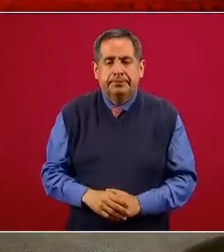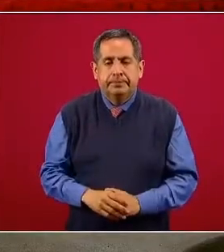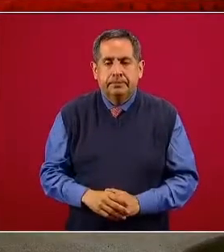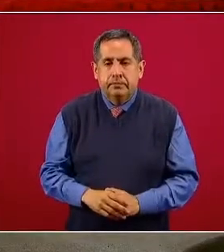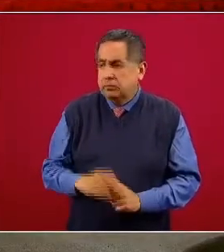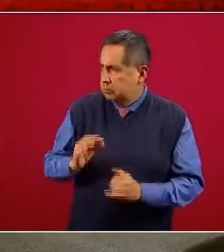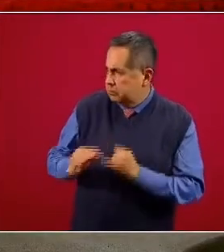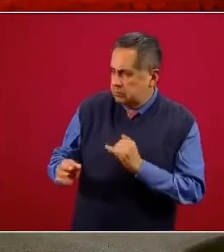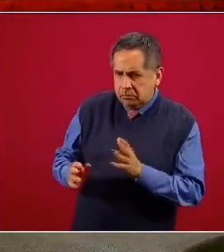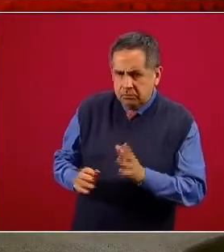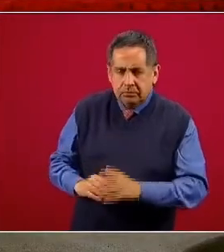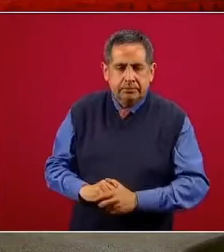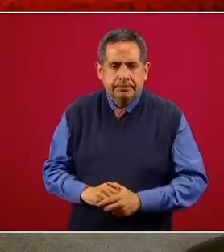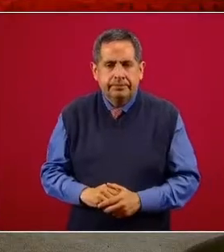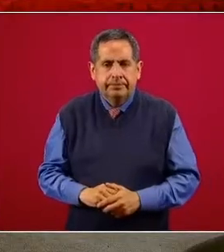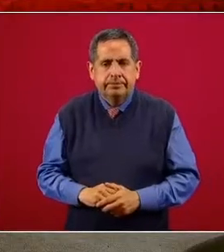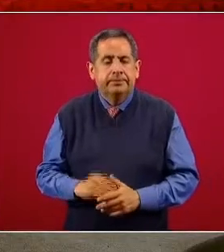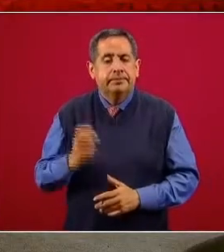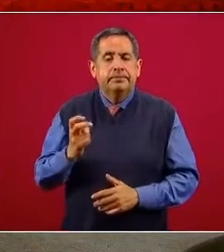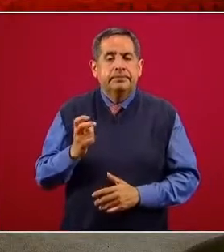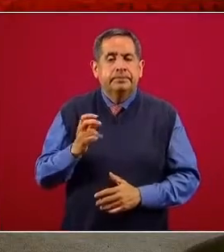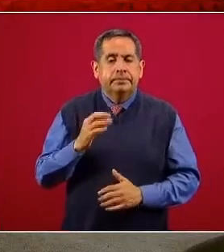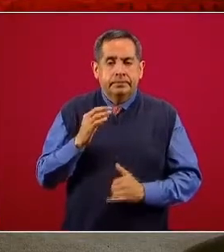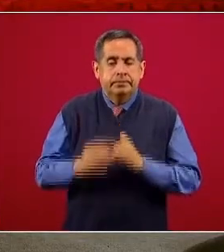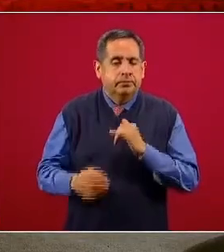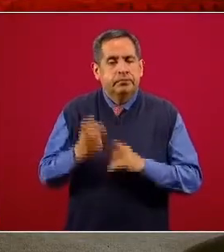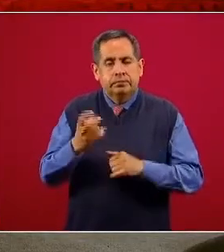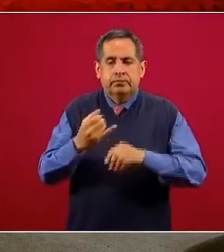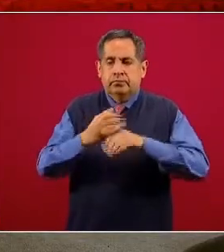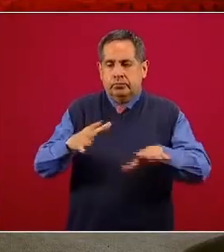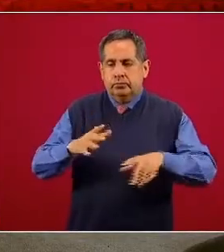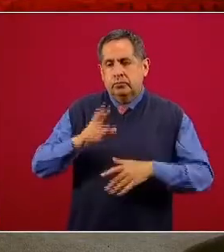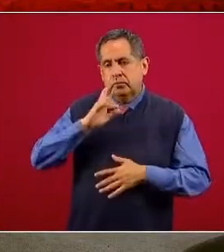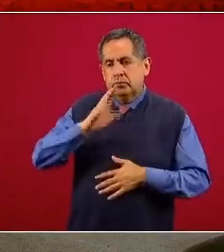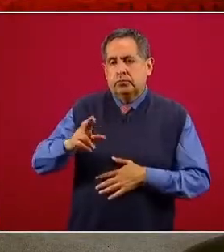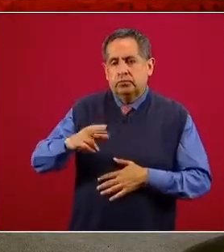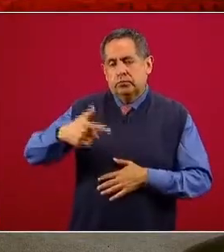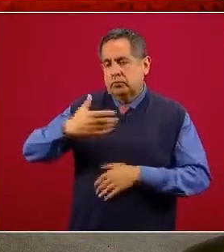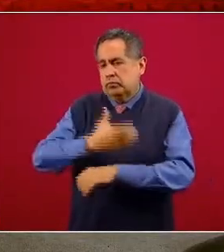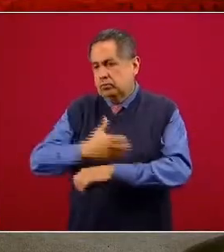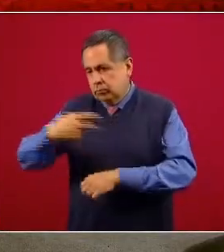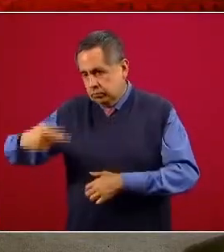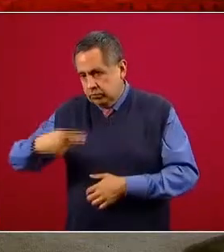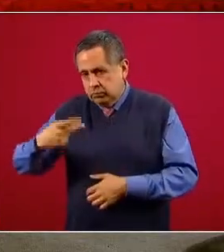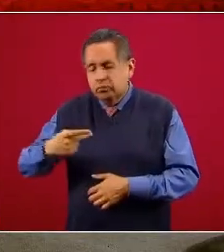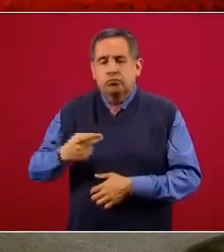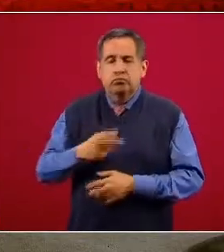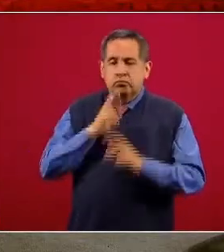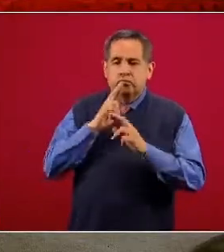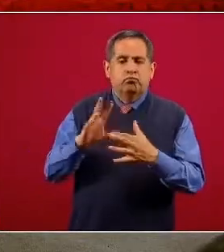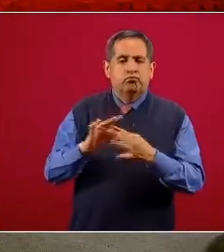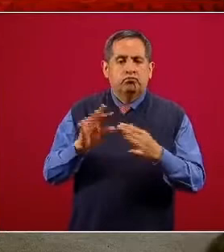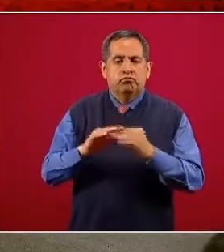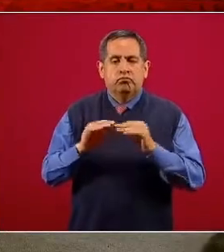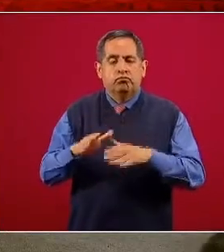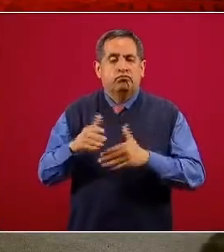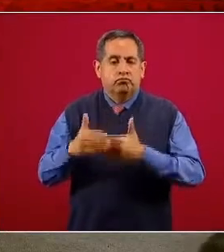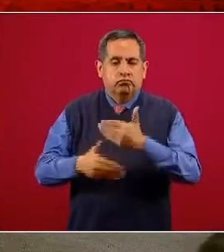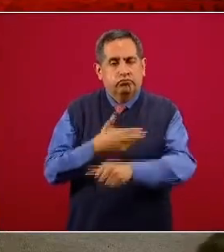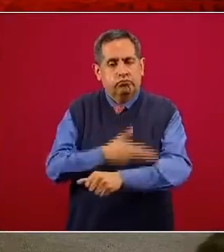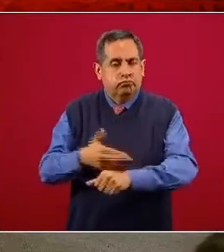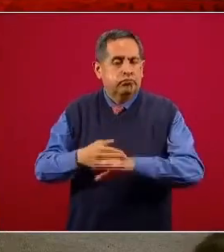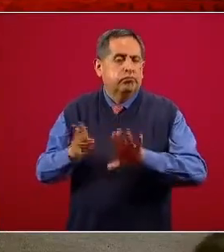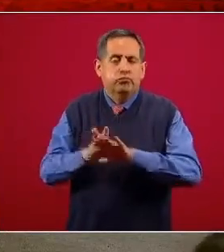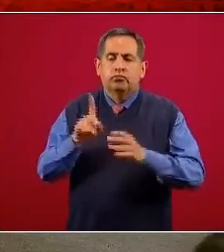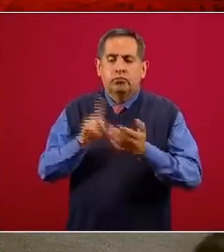esta ya es la última? Perfecto. Entonces, este es el informe, respondemos a la pregunta de la compañera, nos familiarizamos con el proceso de